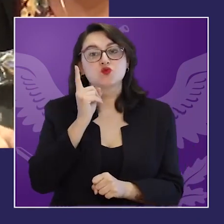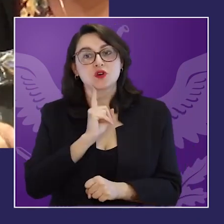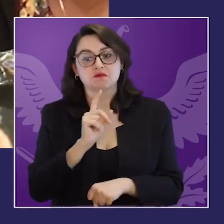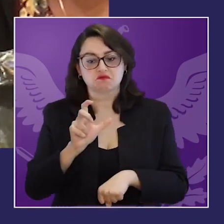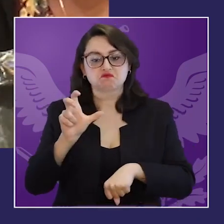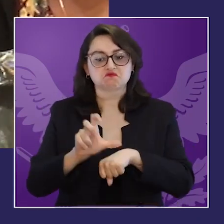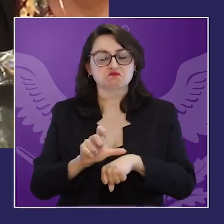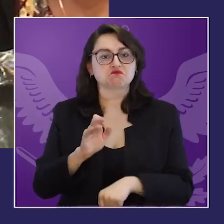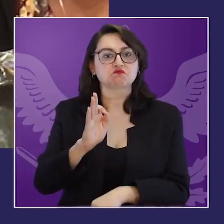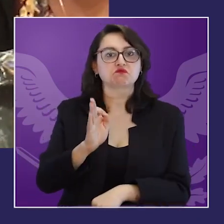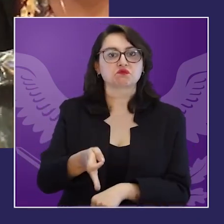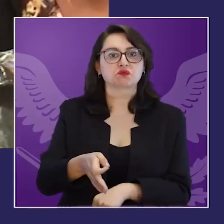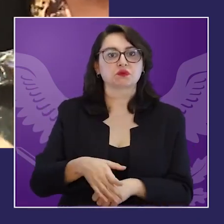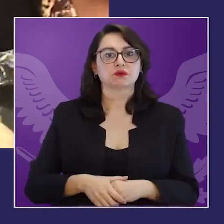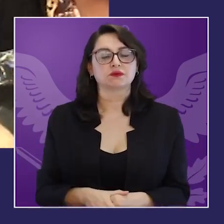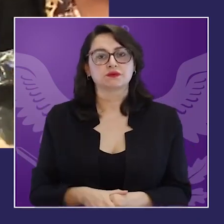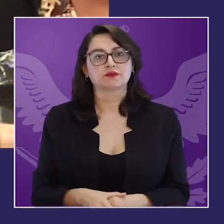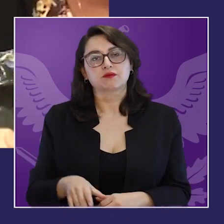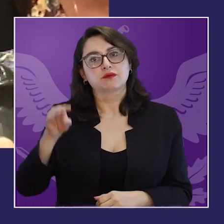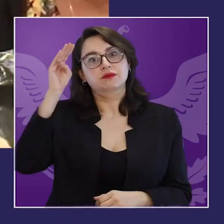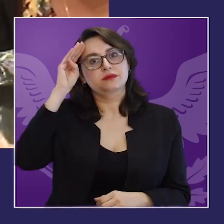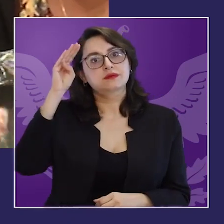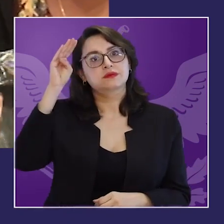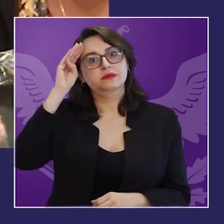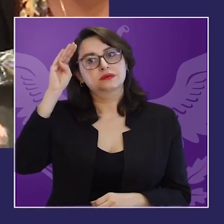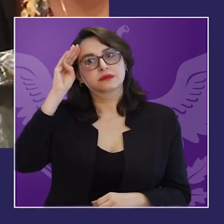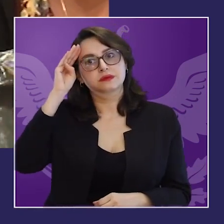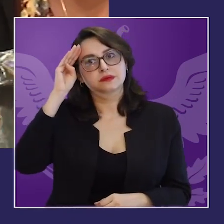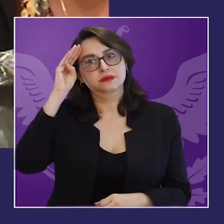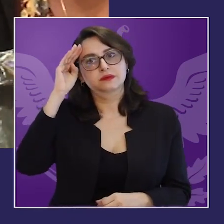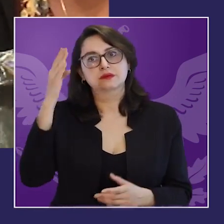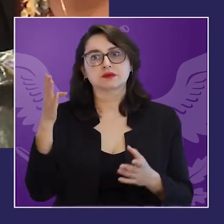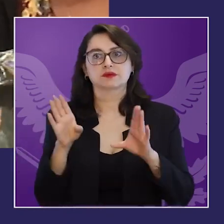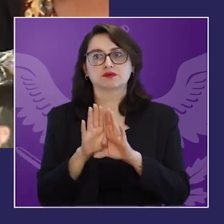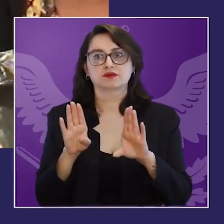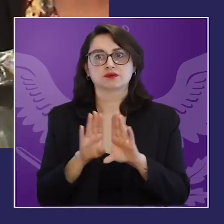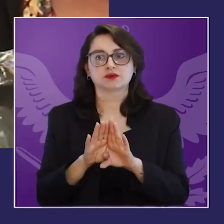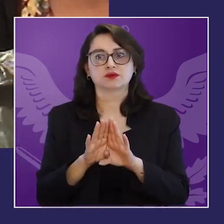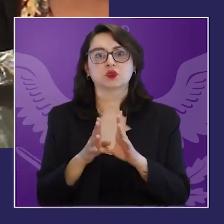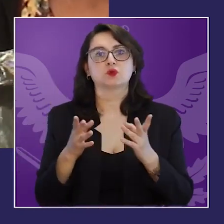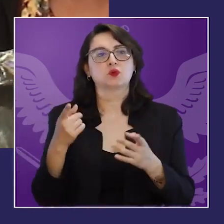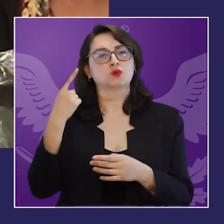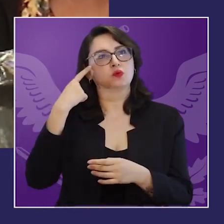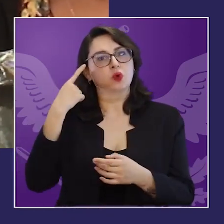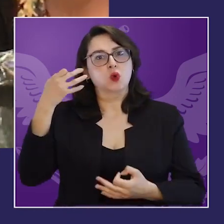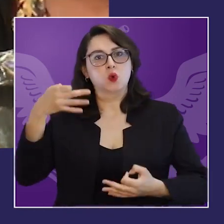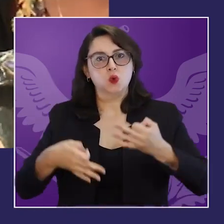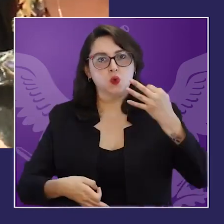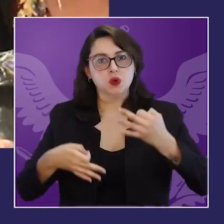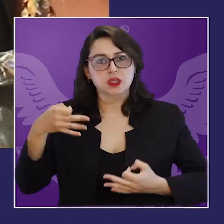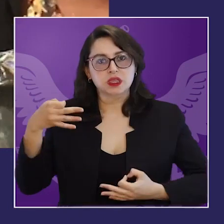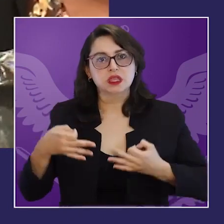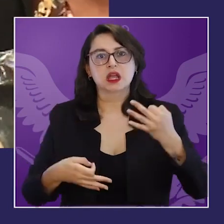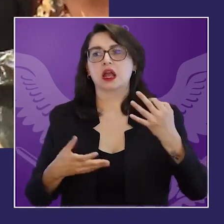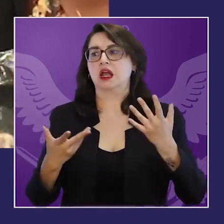aceptación en ese sistema patriarcal de esos comportamientos, ¿no? Y pensamos que desde una mirada que va